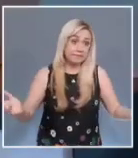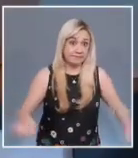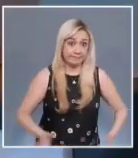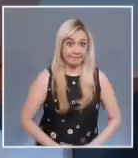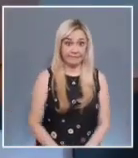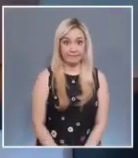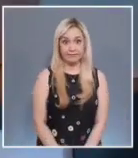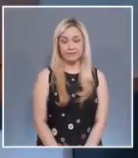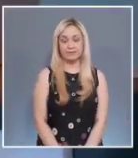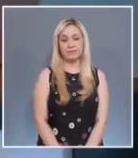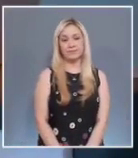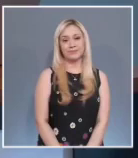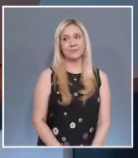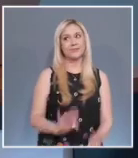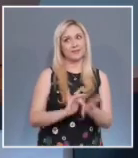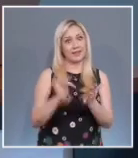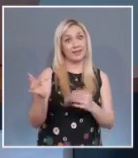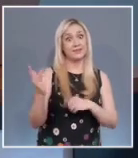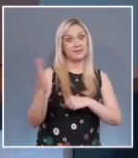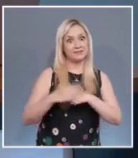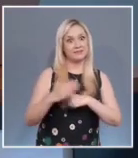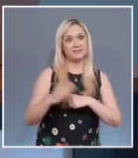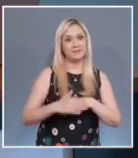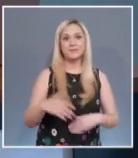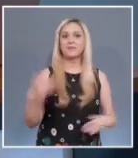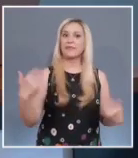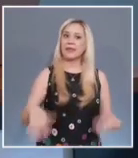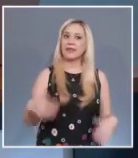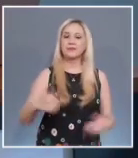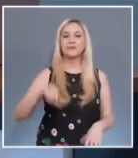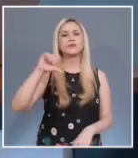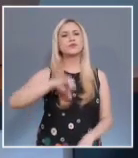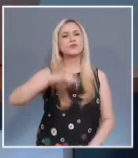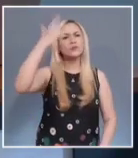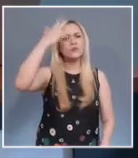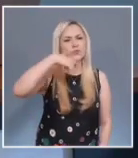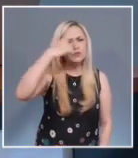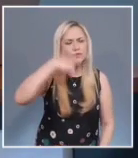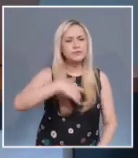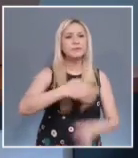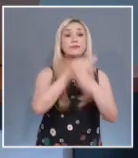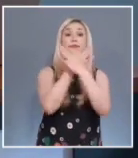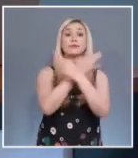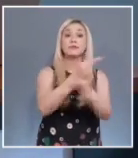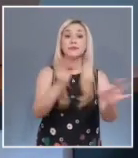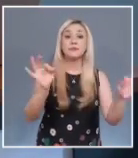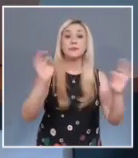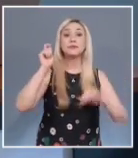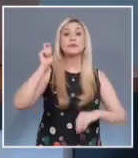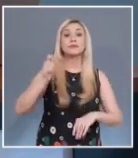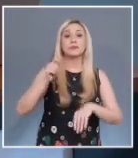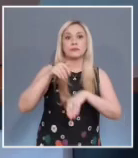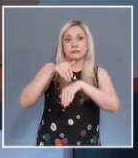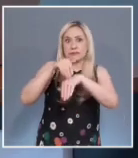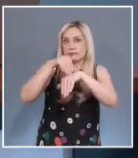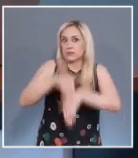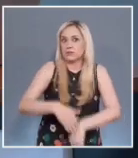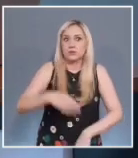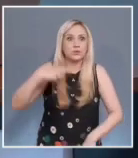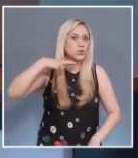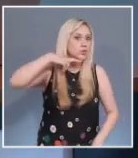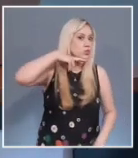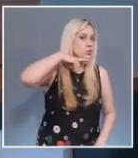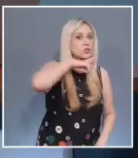Muchas gracias, Mario. Y fíjese que en esta noche se está dando a conocer precisamente que en acatamiento inmediato de la determinación del